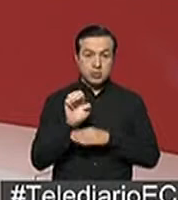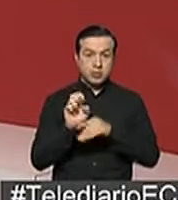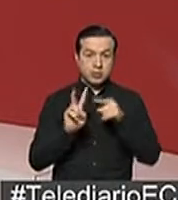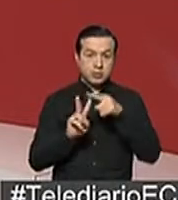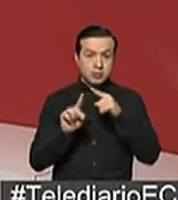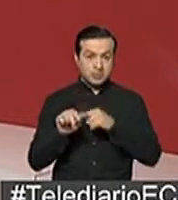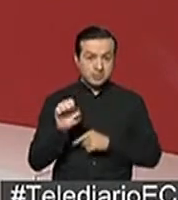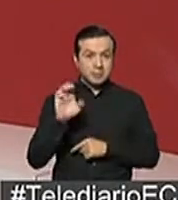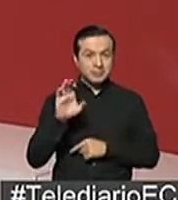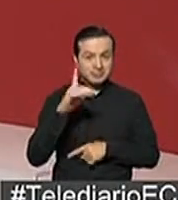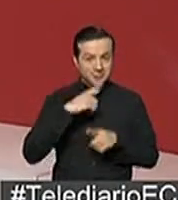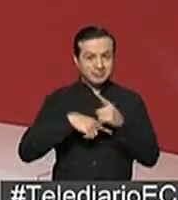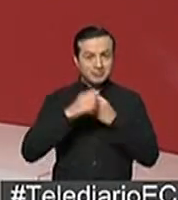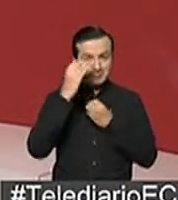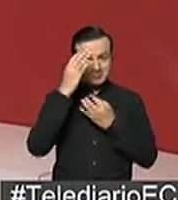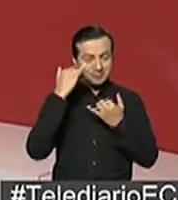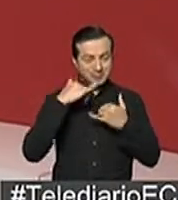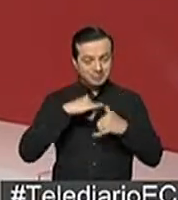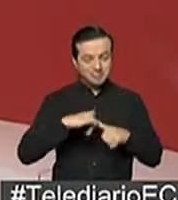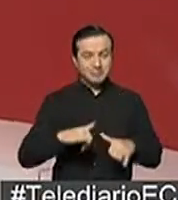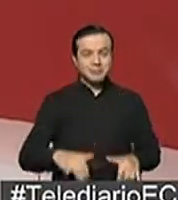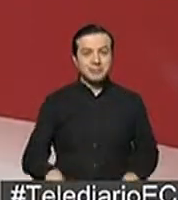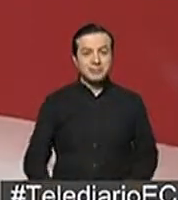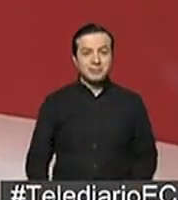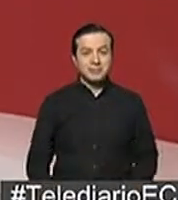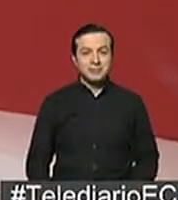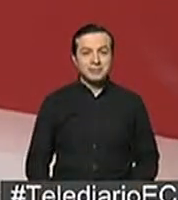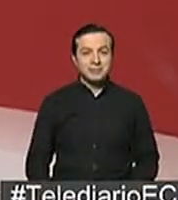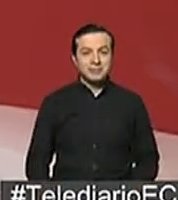www.ecuadortv.es. Regresamos enseguida con más información.